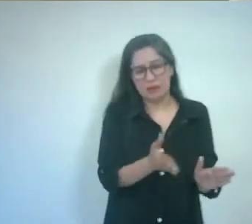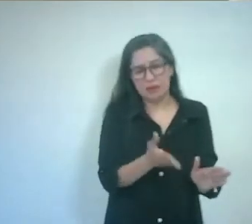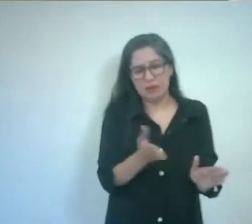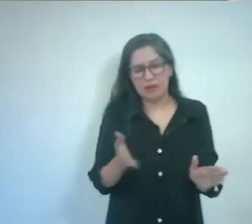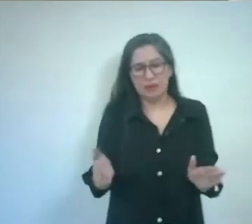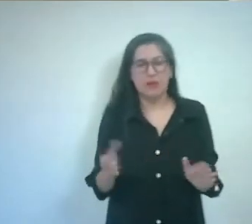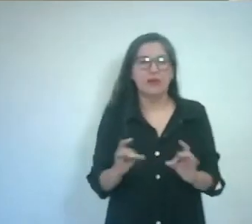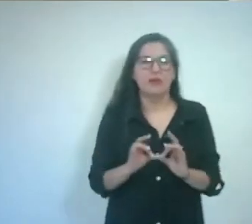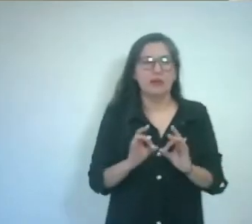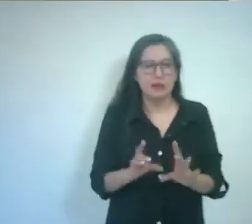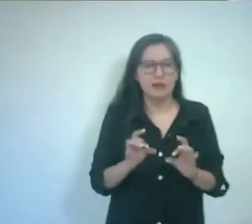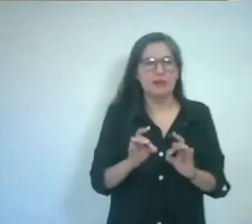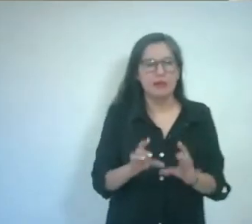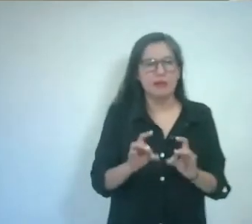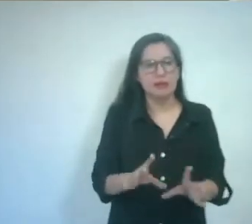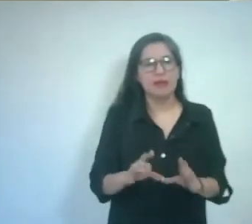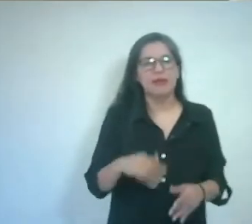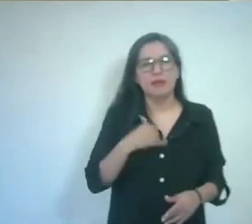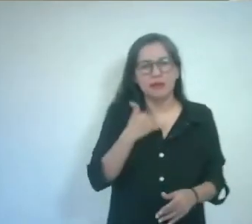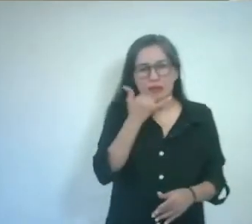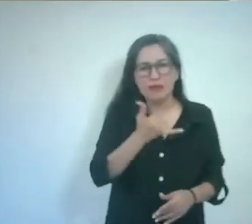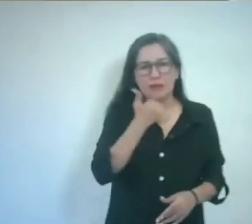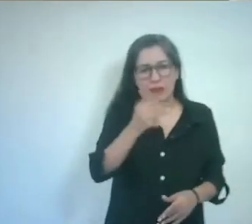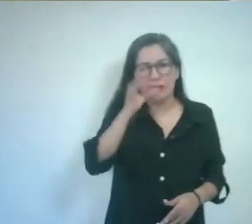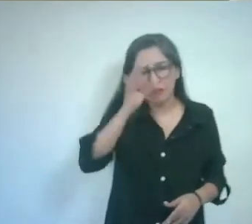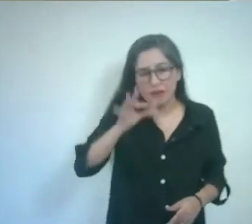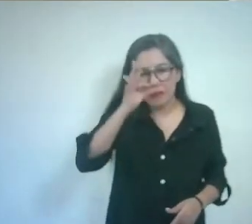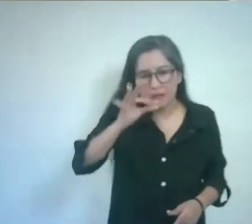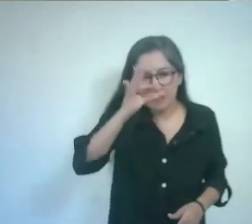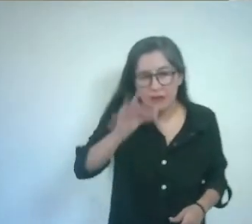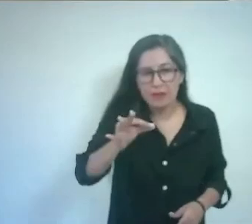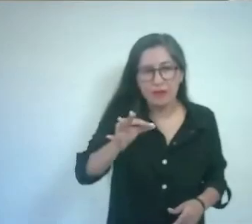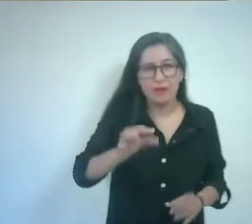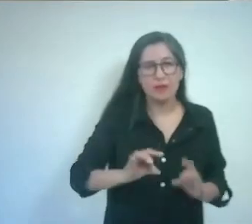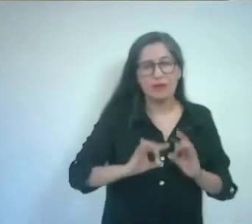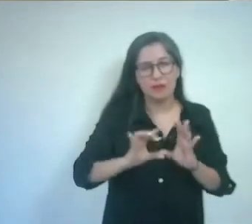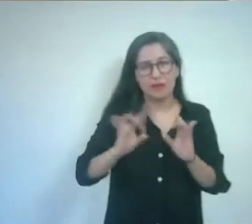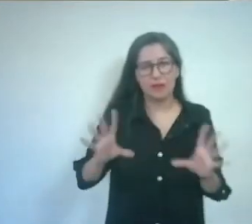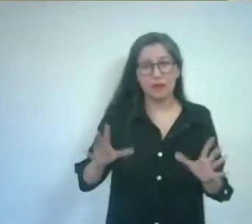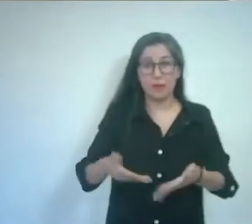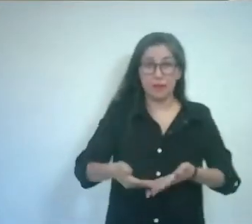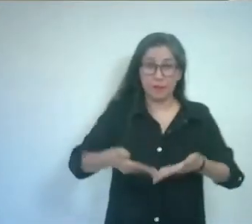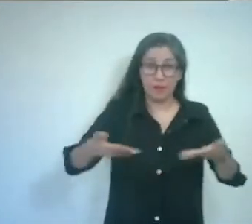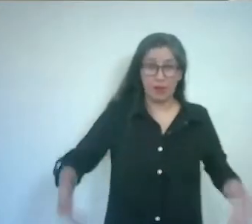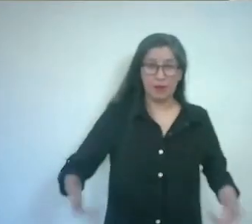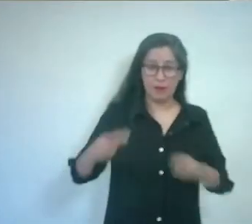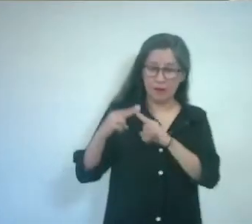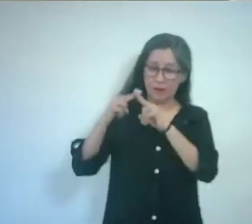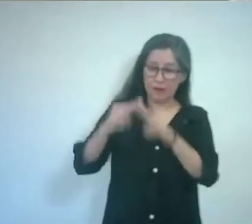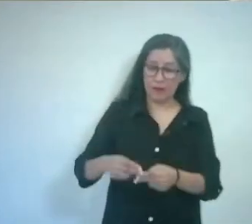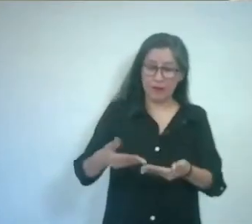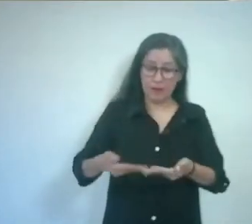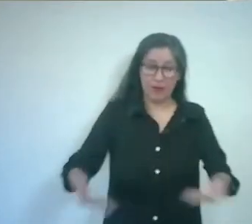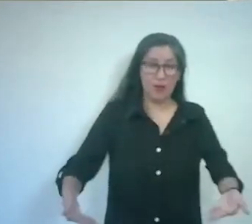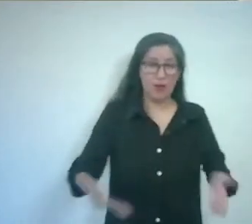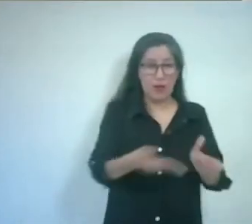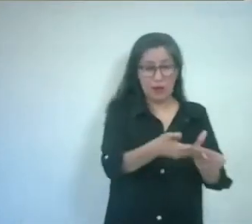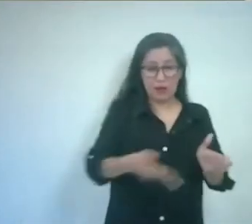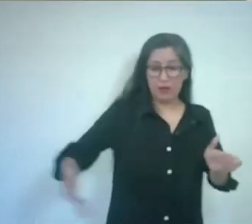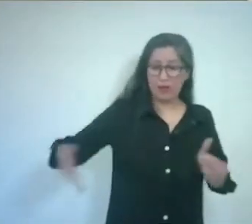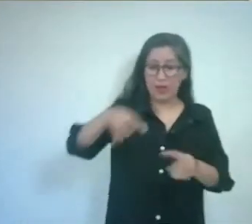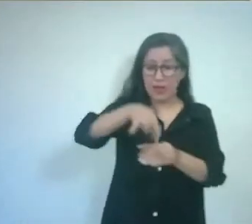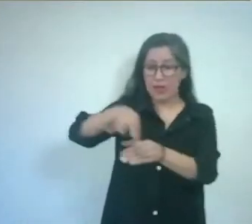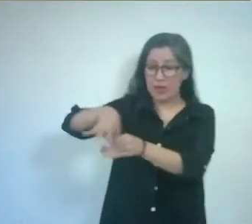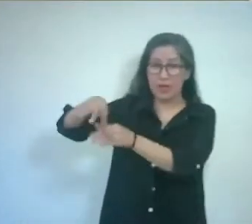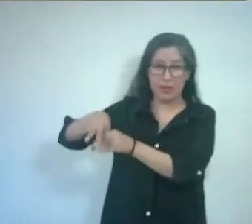a tropiezos y tropiezos y tropiezos, y que hoy finalmente con la jornada electoral puede